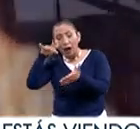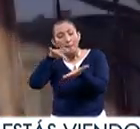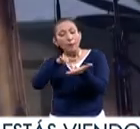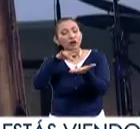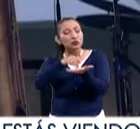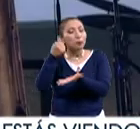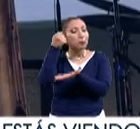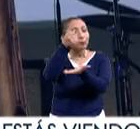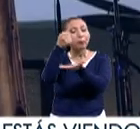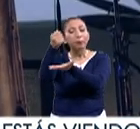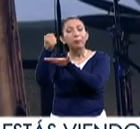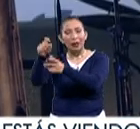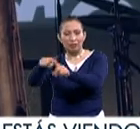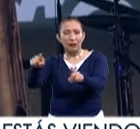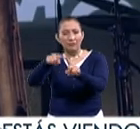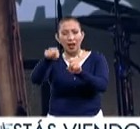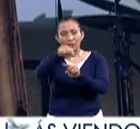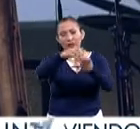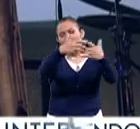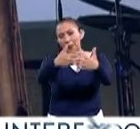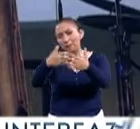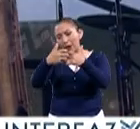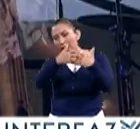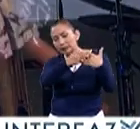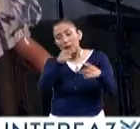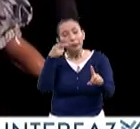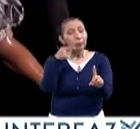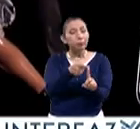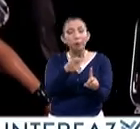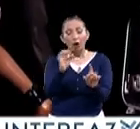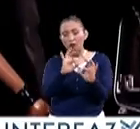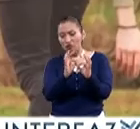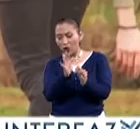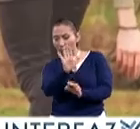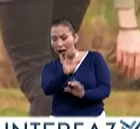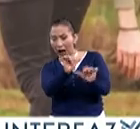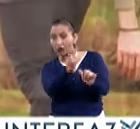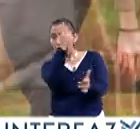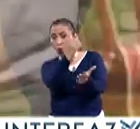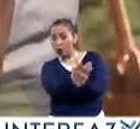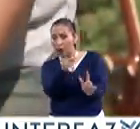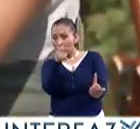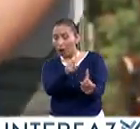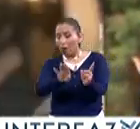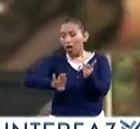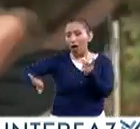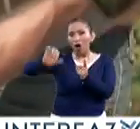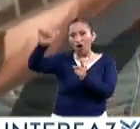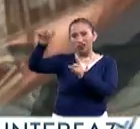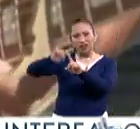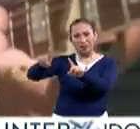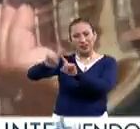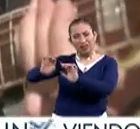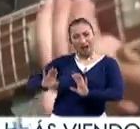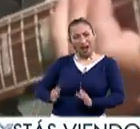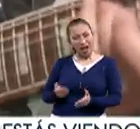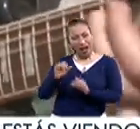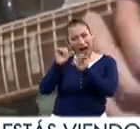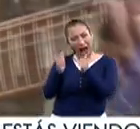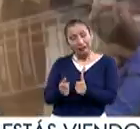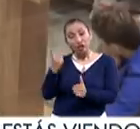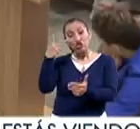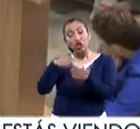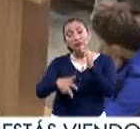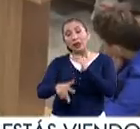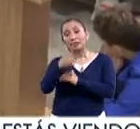con financiamiento a distintas compañías con una sola forma artística, excluyendo al resto. En